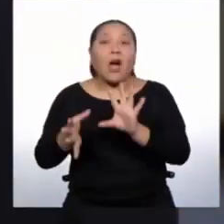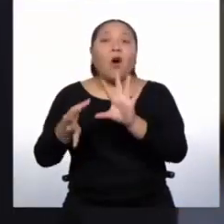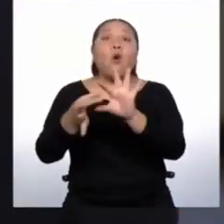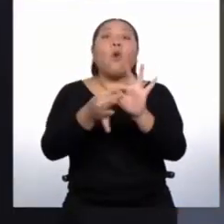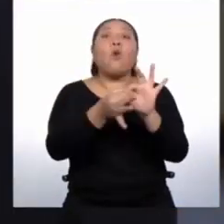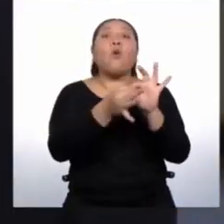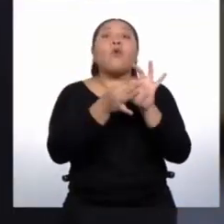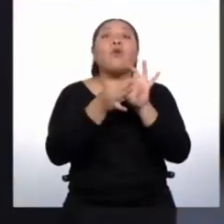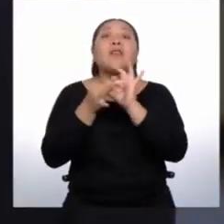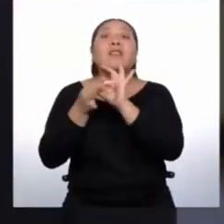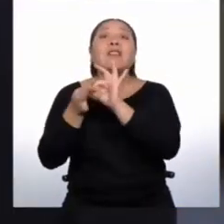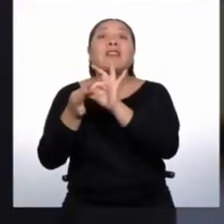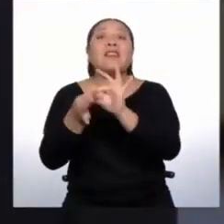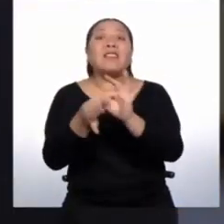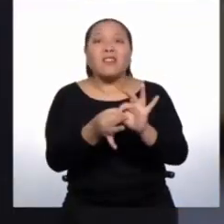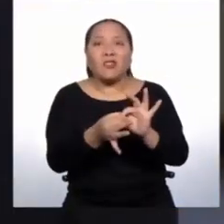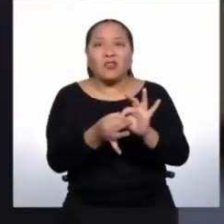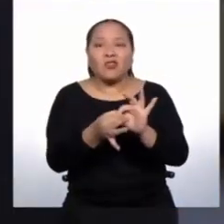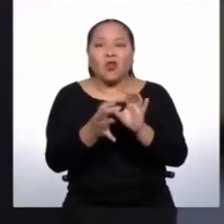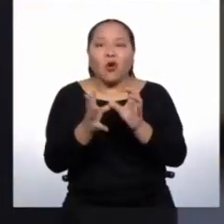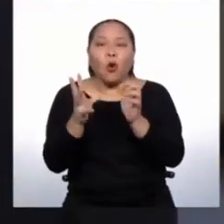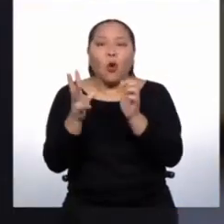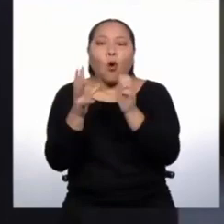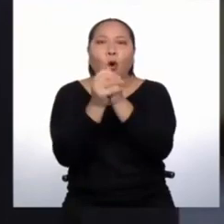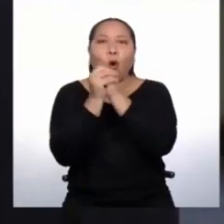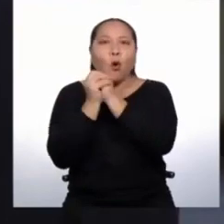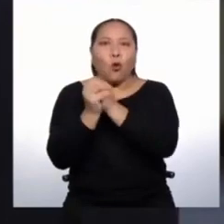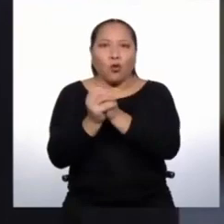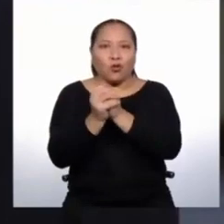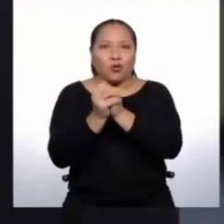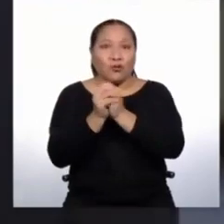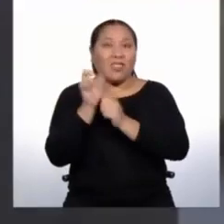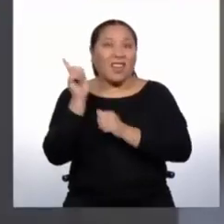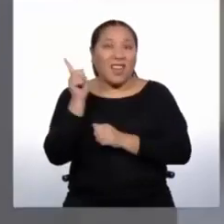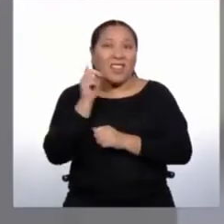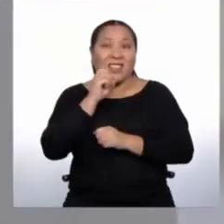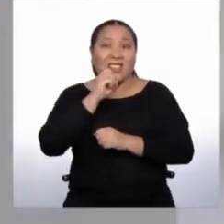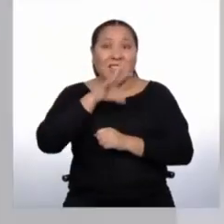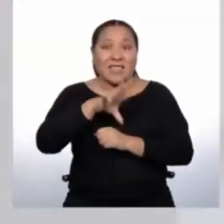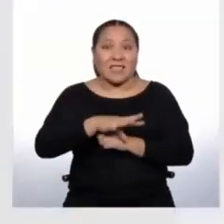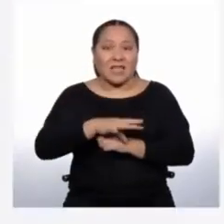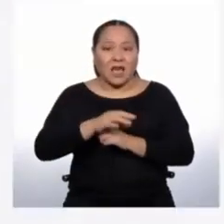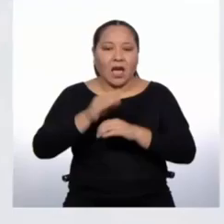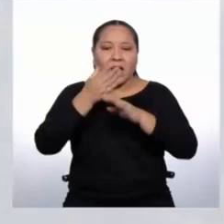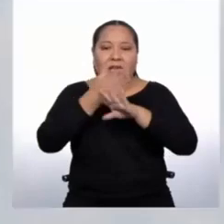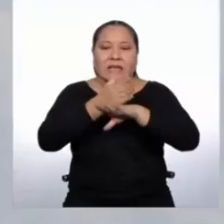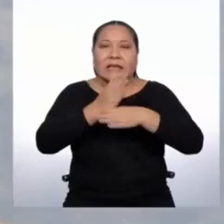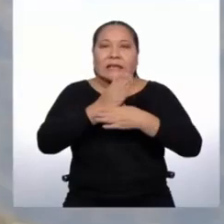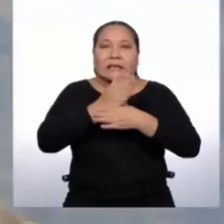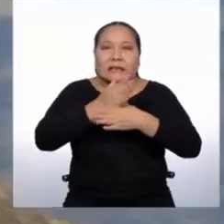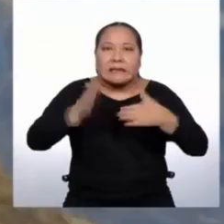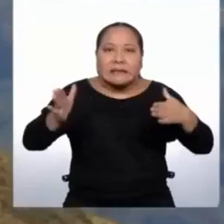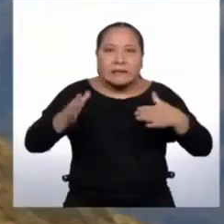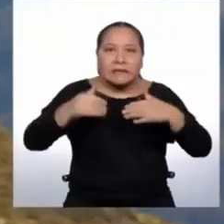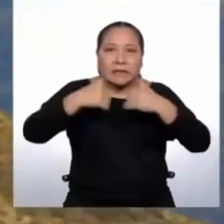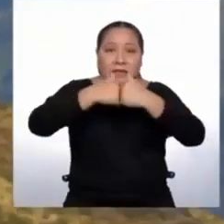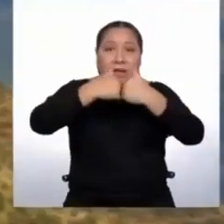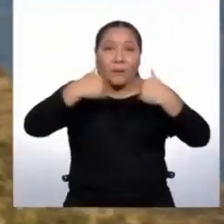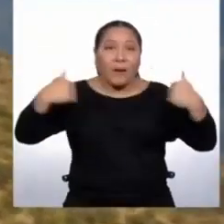un solo puño. Dividirnos es nuestra perdición.